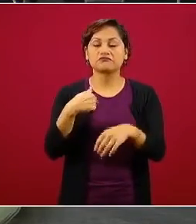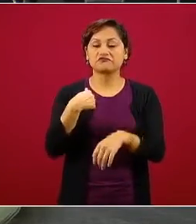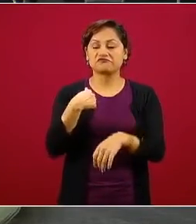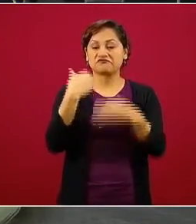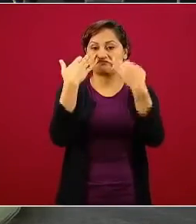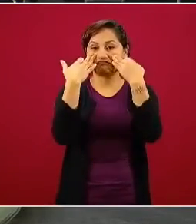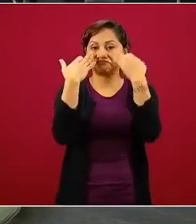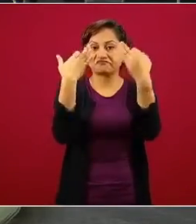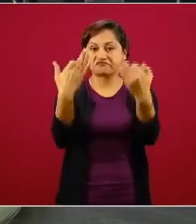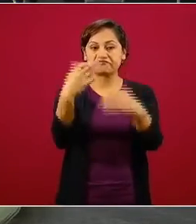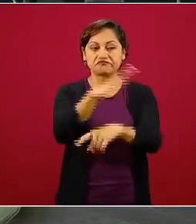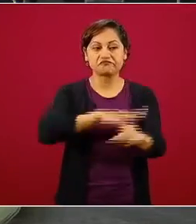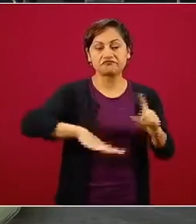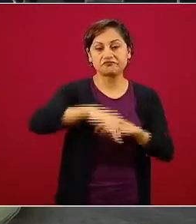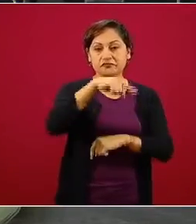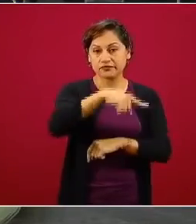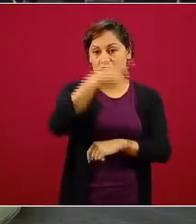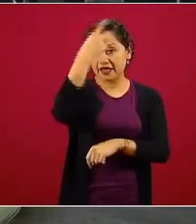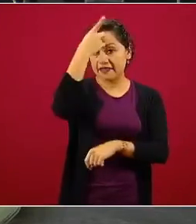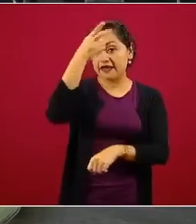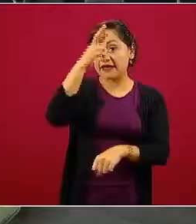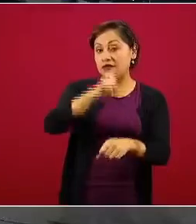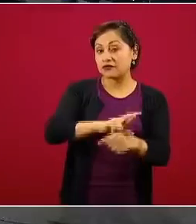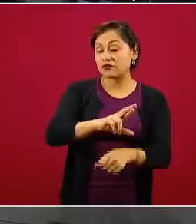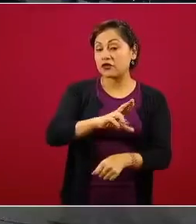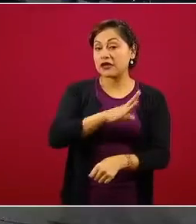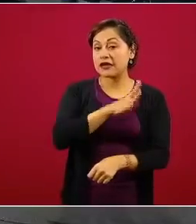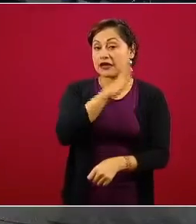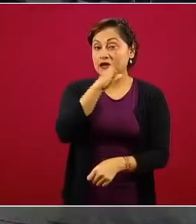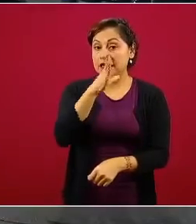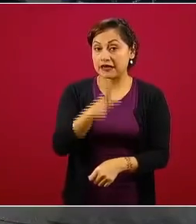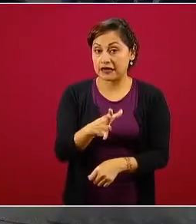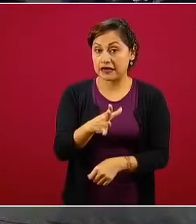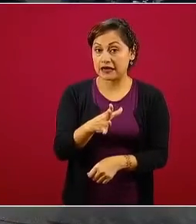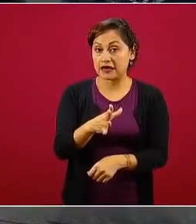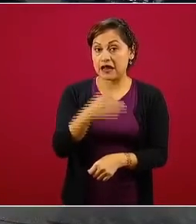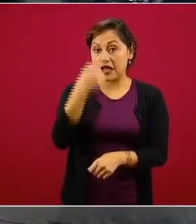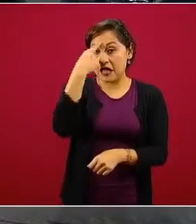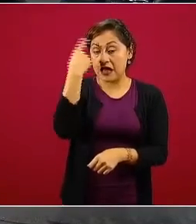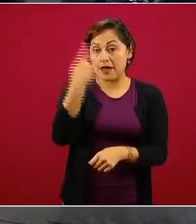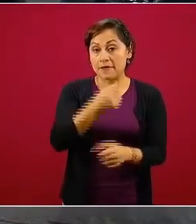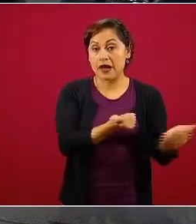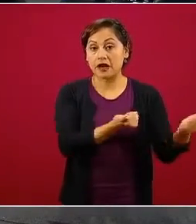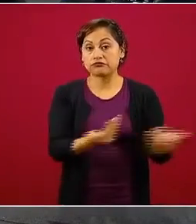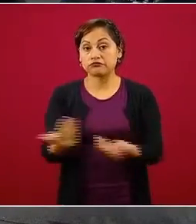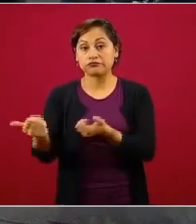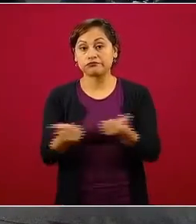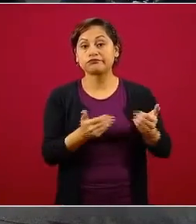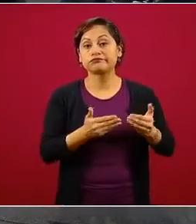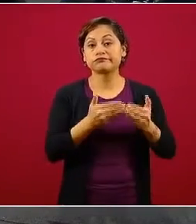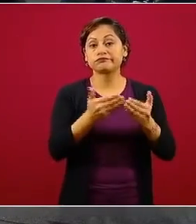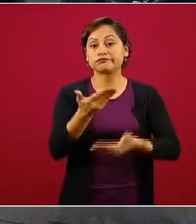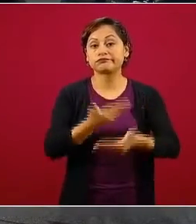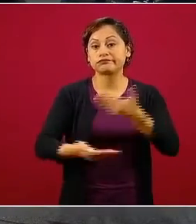probados. El director general de Marina Mercante era socio de una